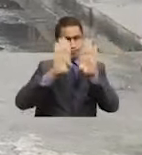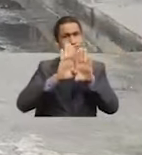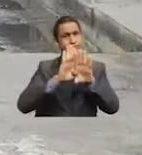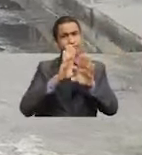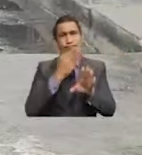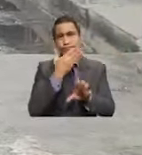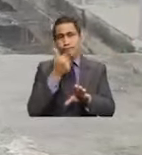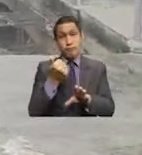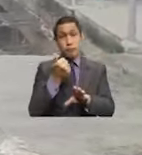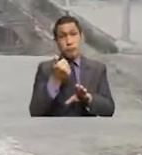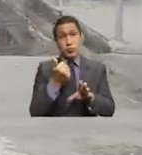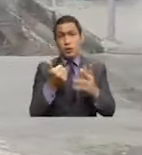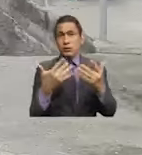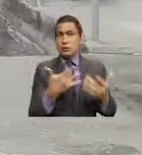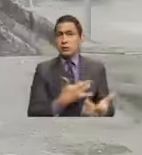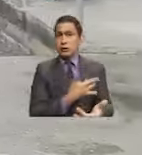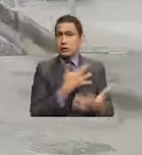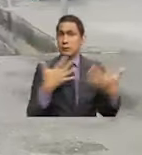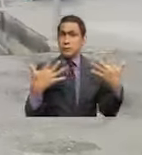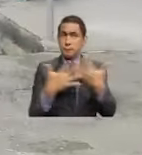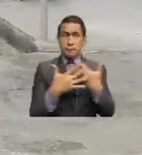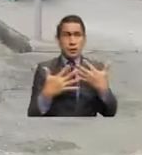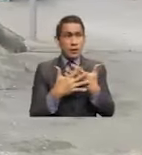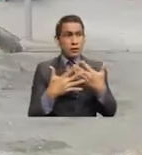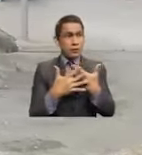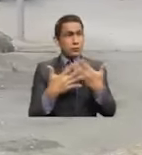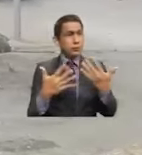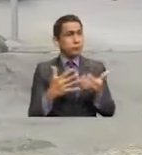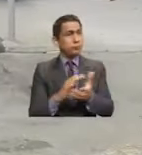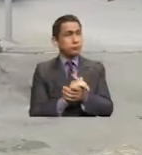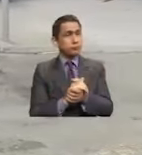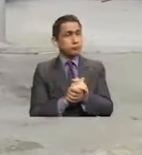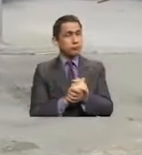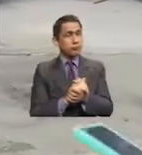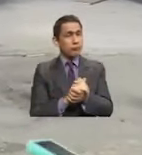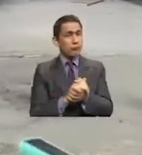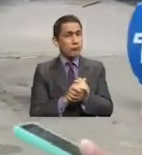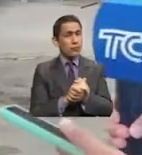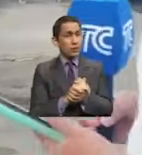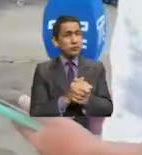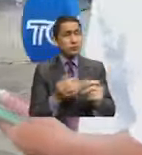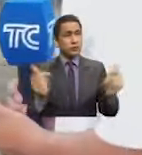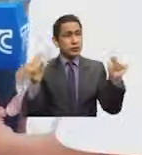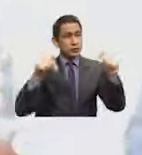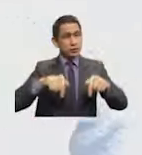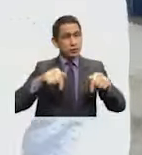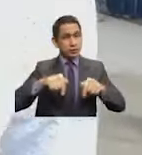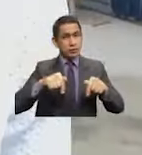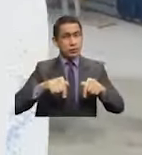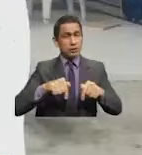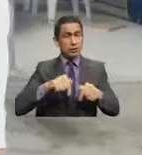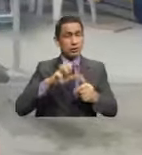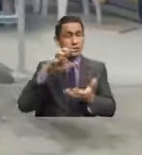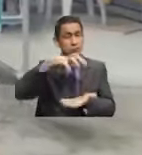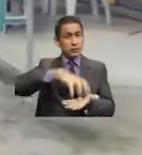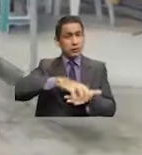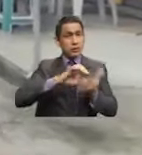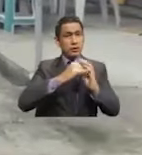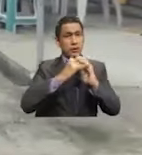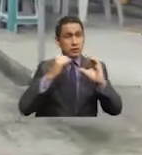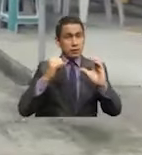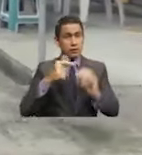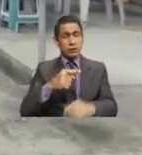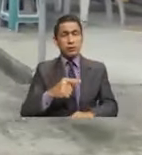puertas por el temor también de estas extorsiones que están pasando aquí, pues, en diferentes partes de la provincia de Santa Elena